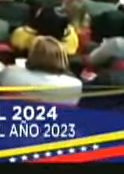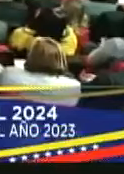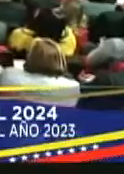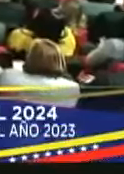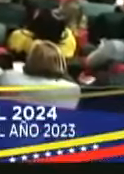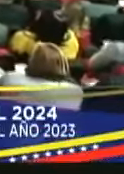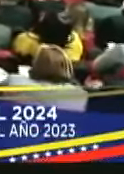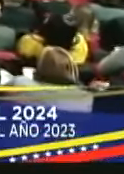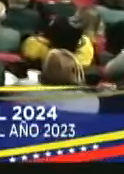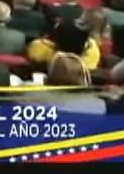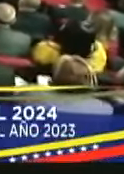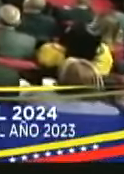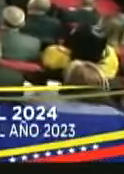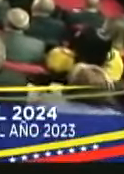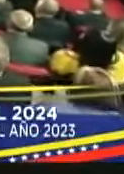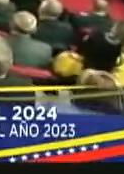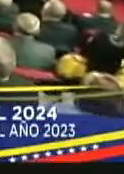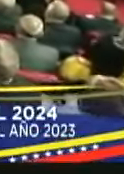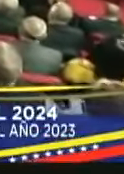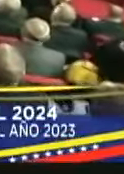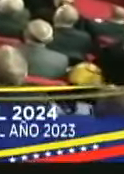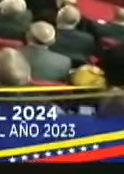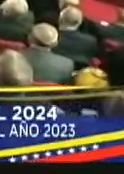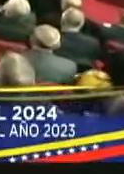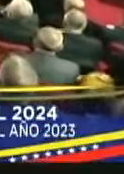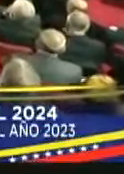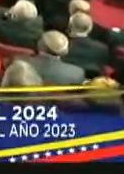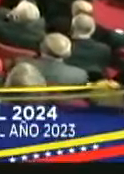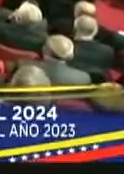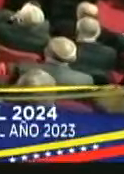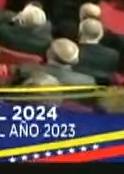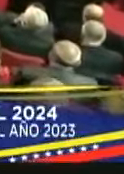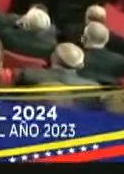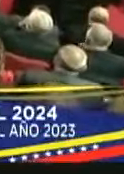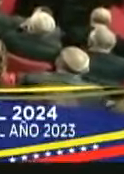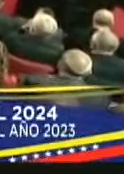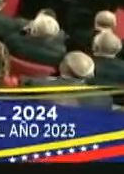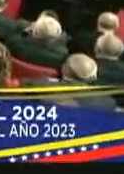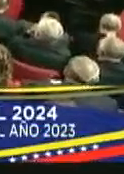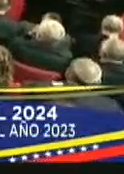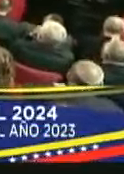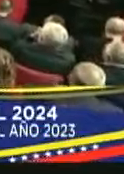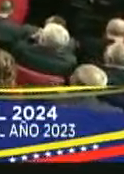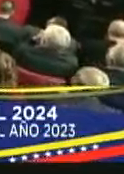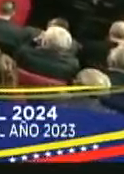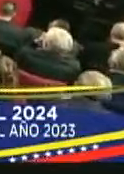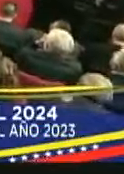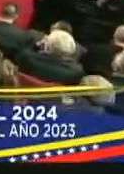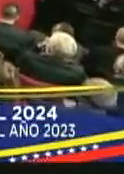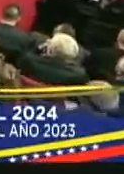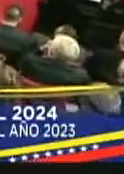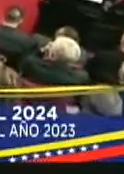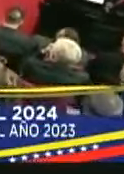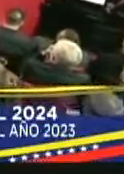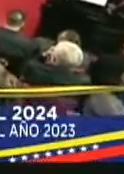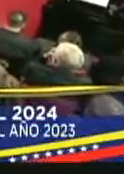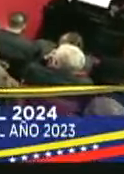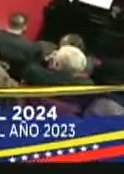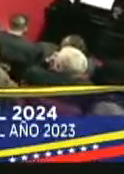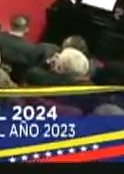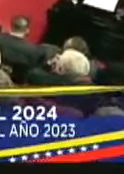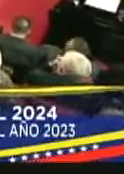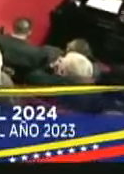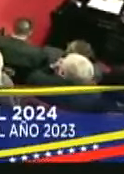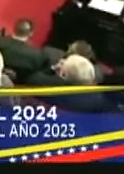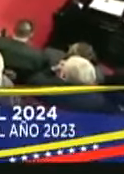actúa favoreciendo los intereses de las élites económicas transnacionales. América Latina, sin embargo, ha